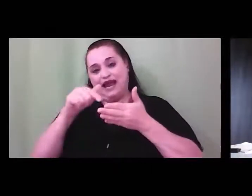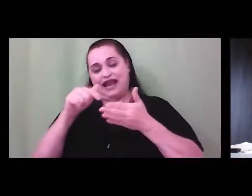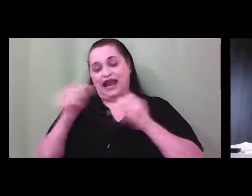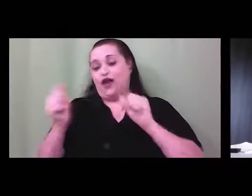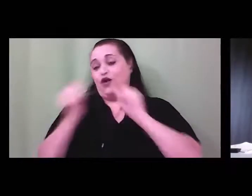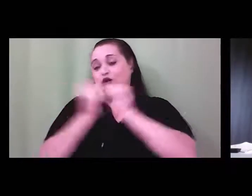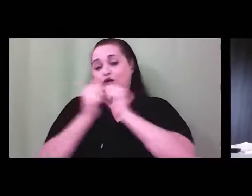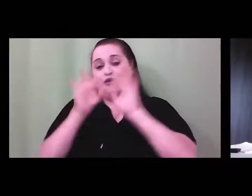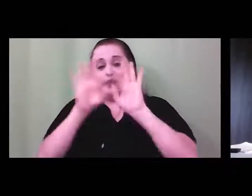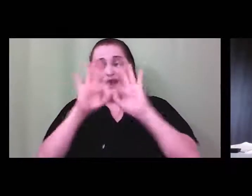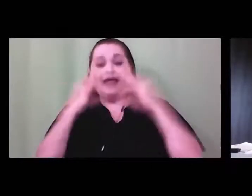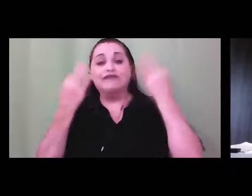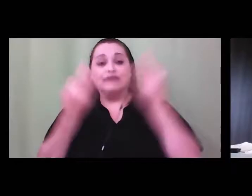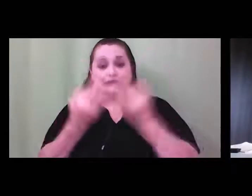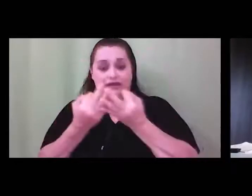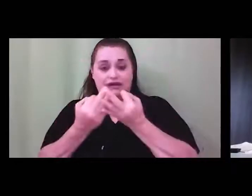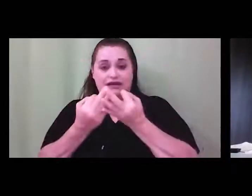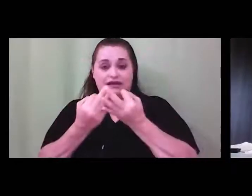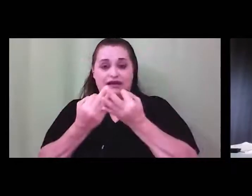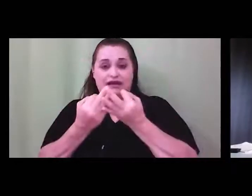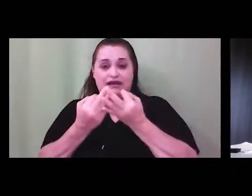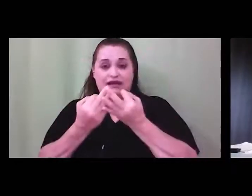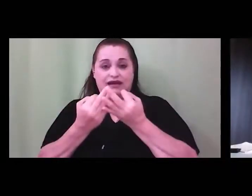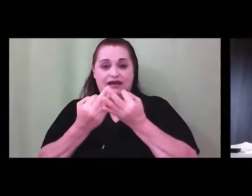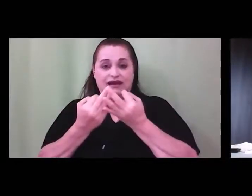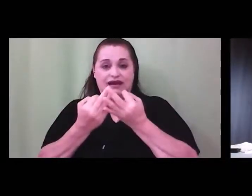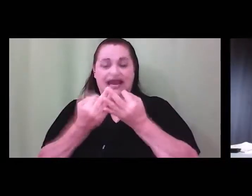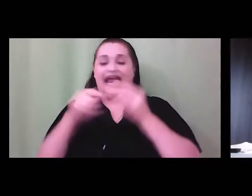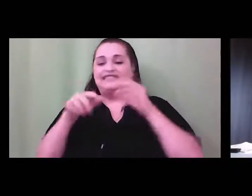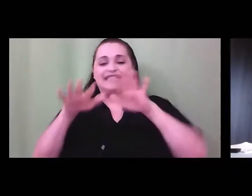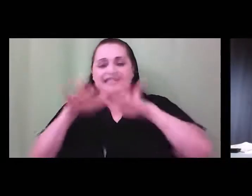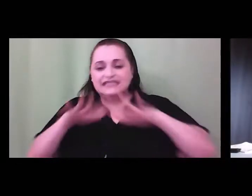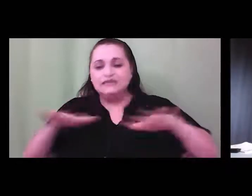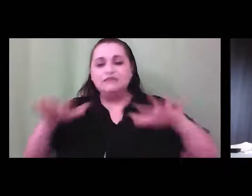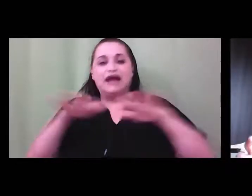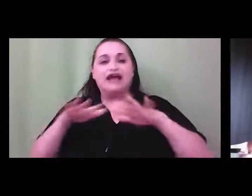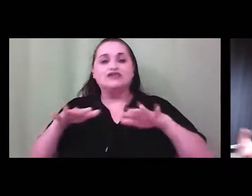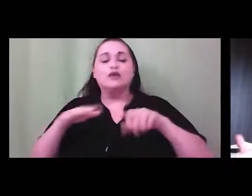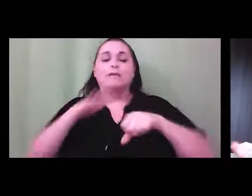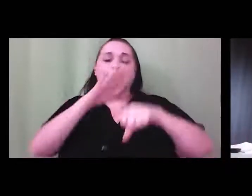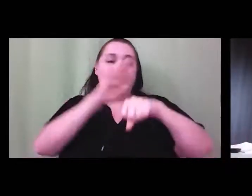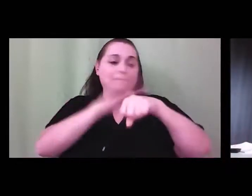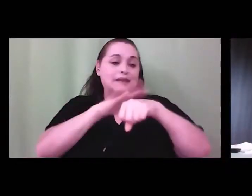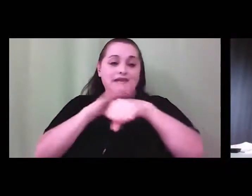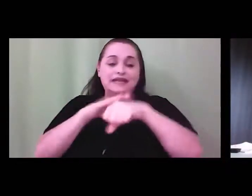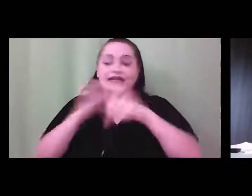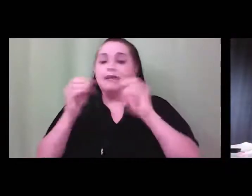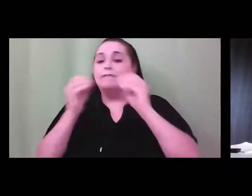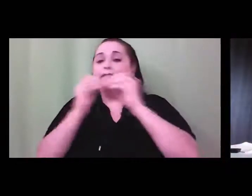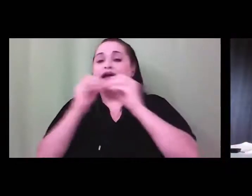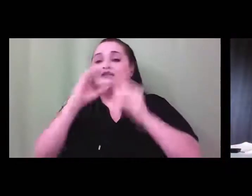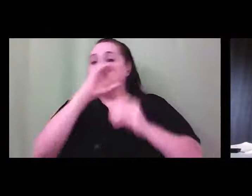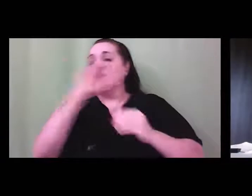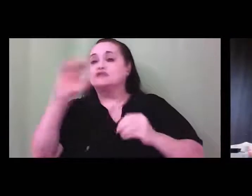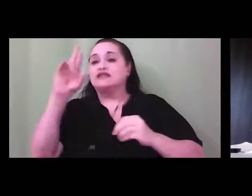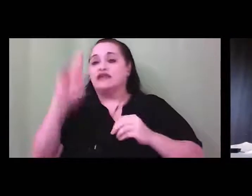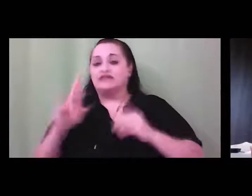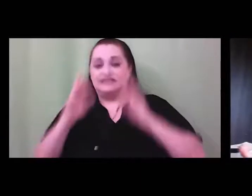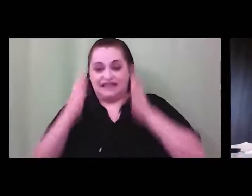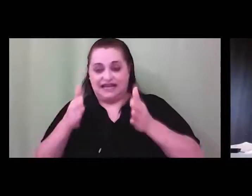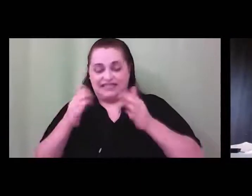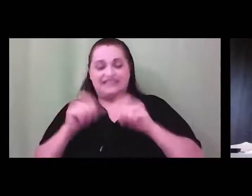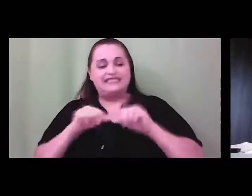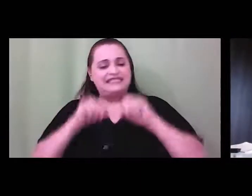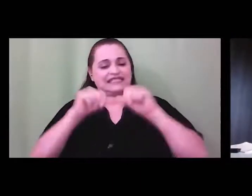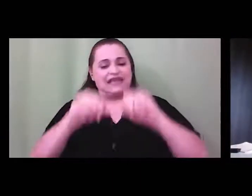la familia, ese espacio para permitir que más costarricenses sigamos